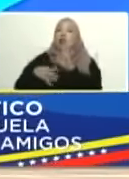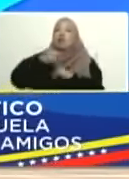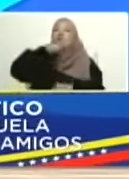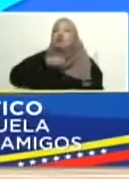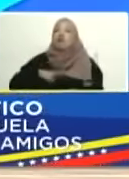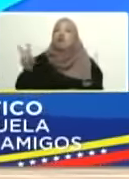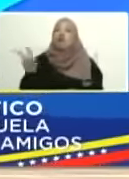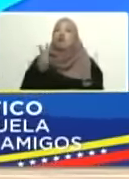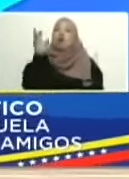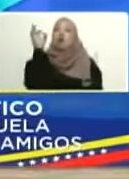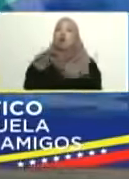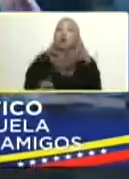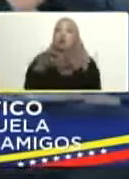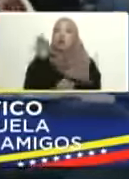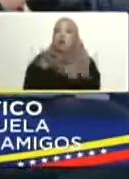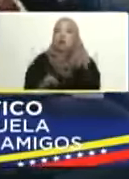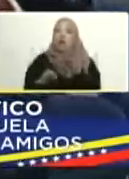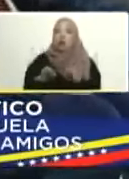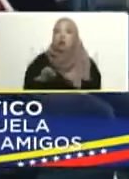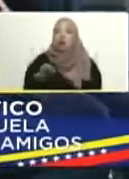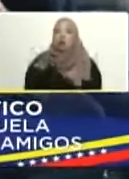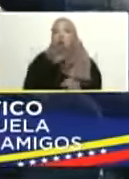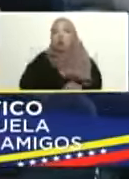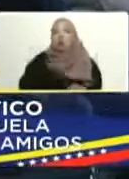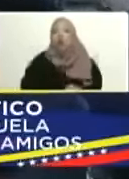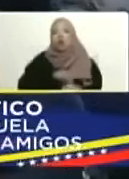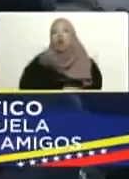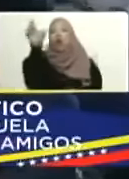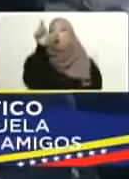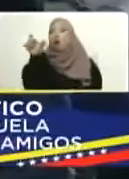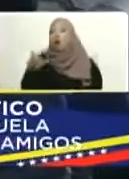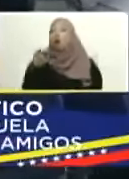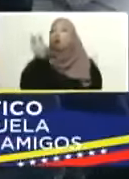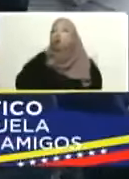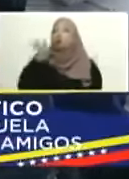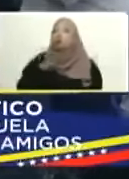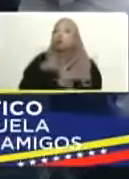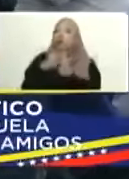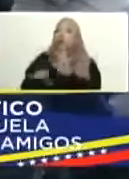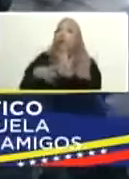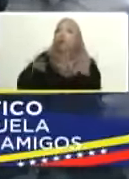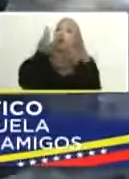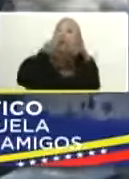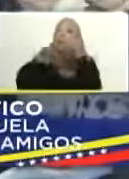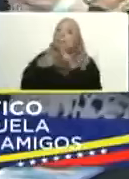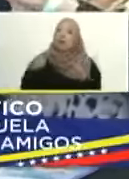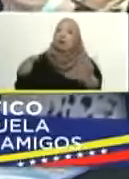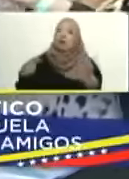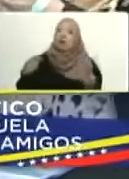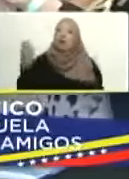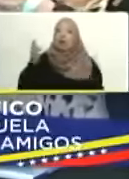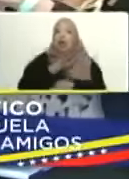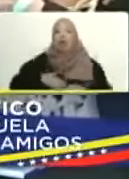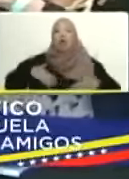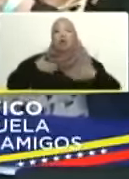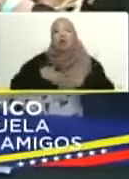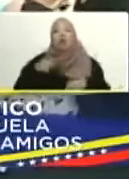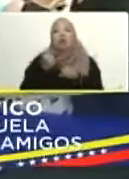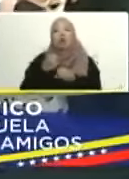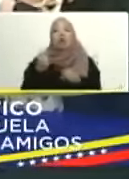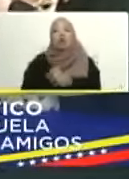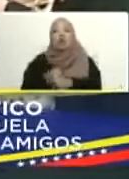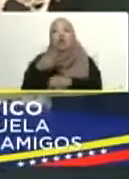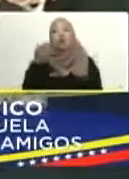históricos, jurídicos sobre la Guayana Esequiba y su derecho a la paz, a la convivencia, a